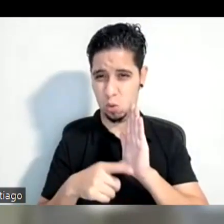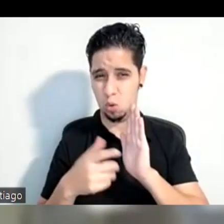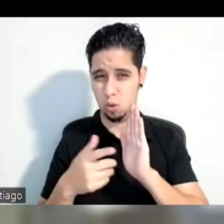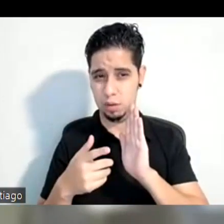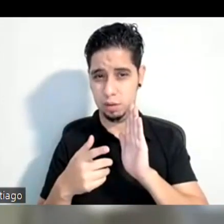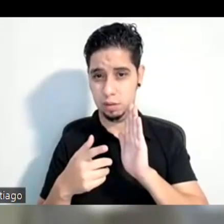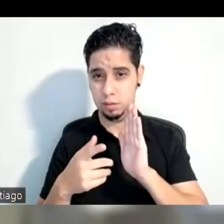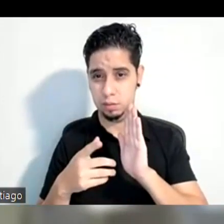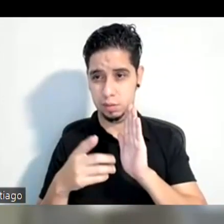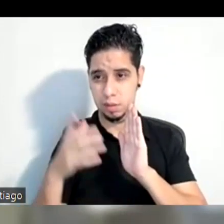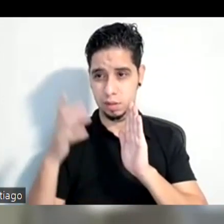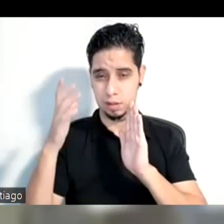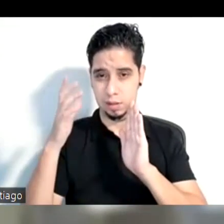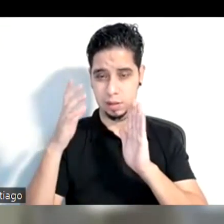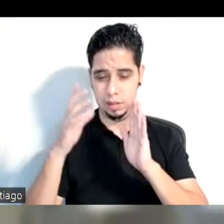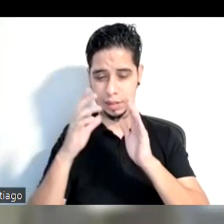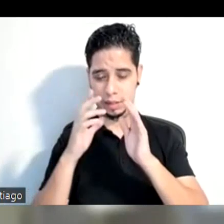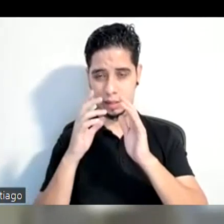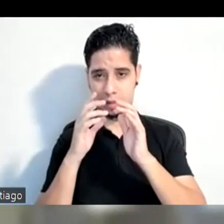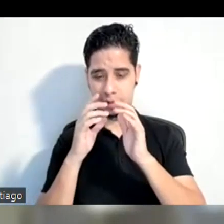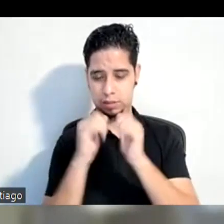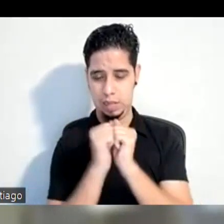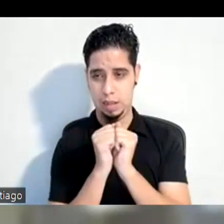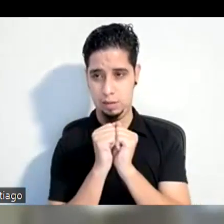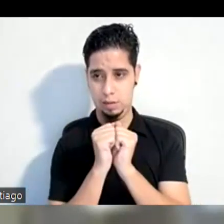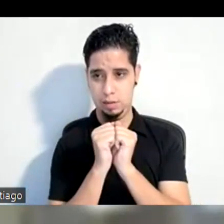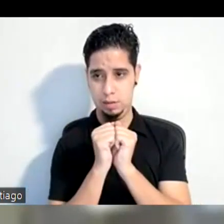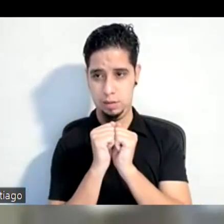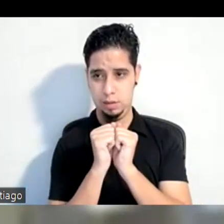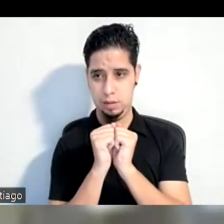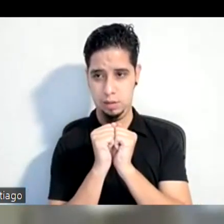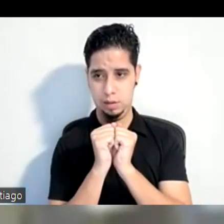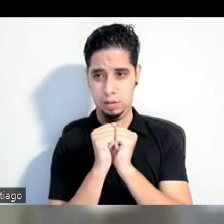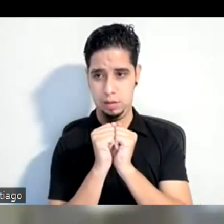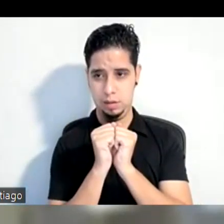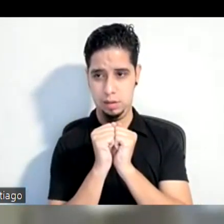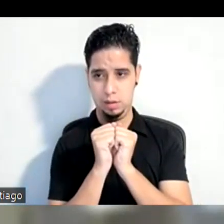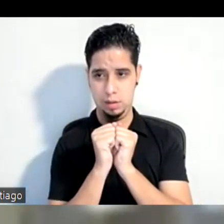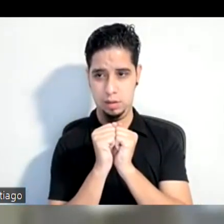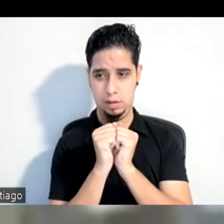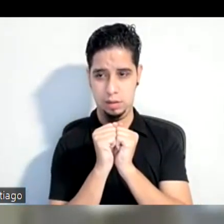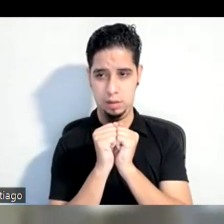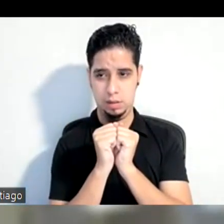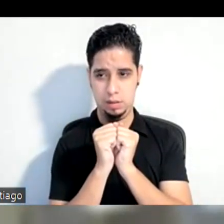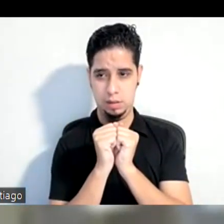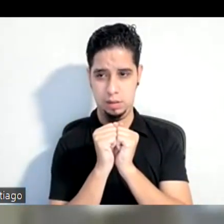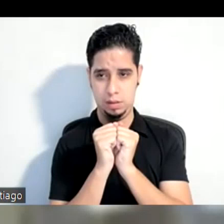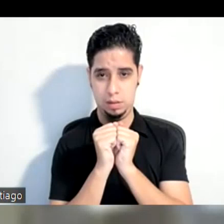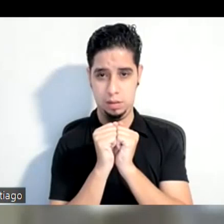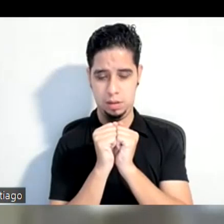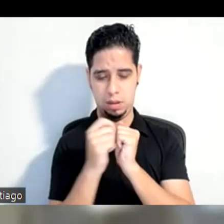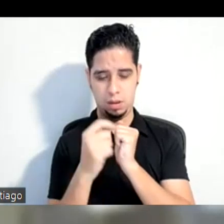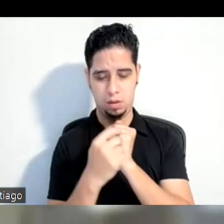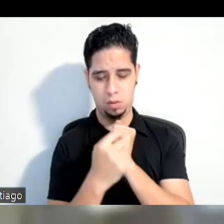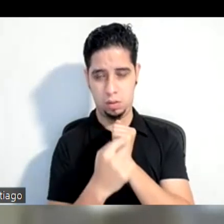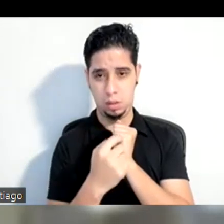el cerebro, o sea, es abrir parte del cráneo, del cerebro, entonces poner eso ahí. Tienes que conectar unos diodos directamente